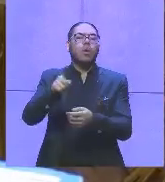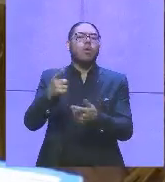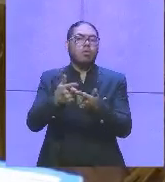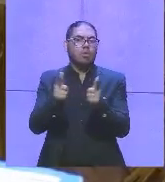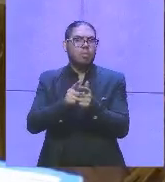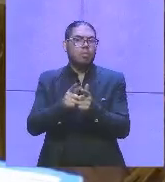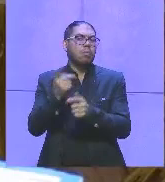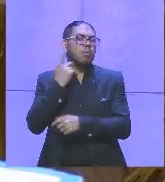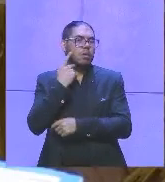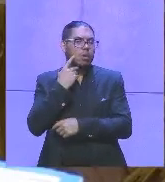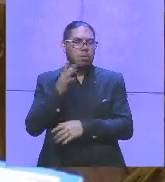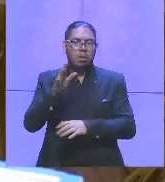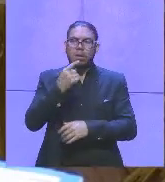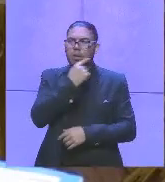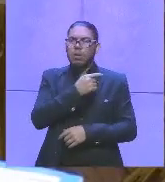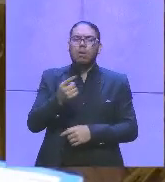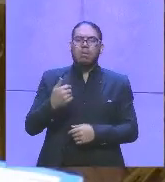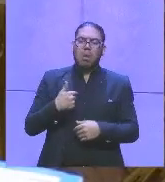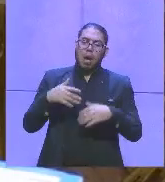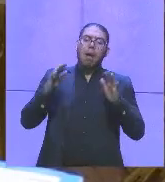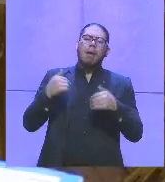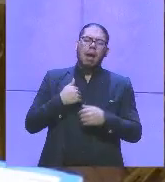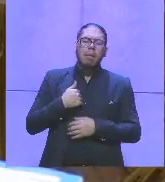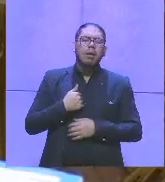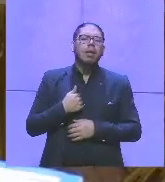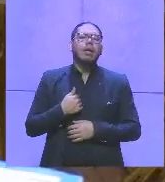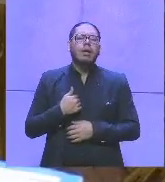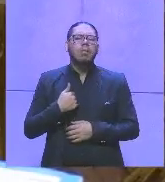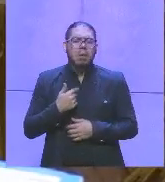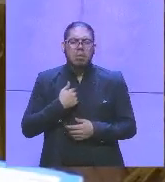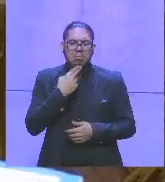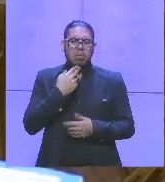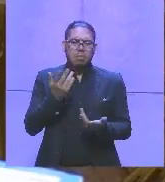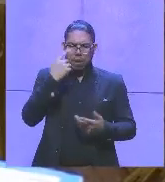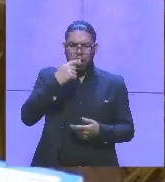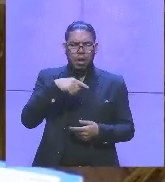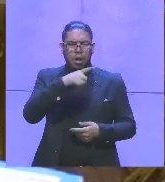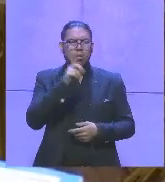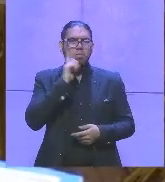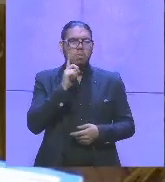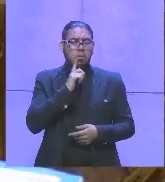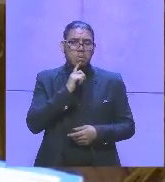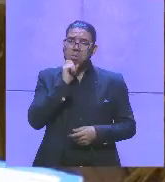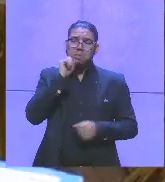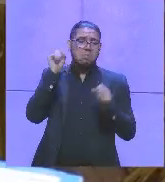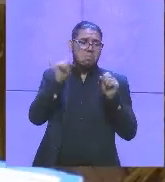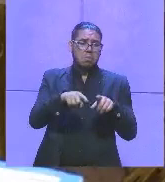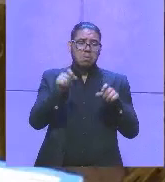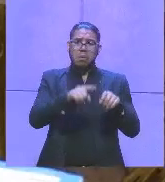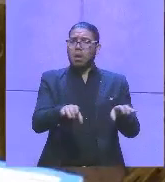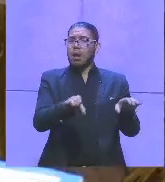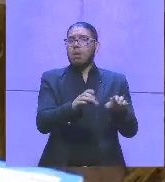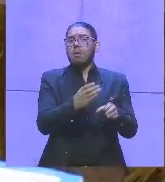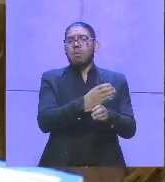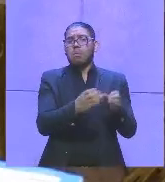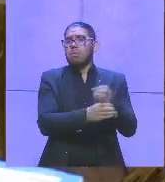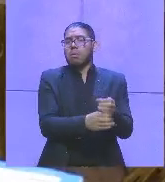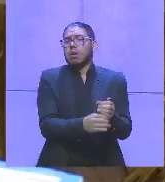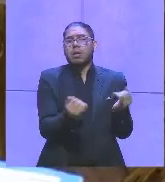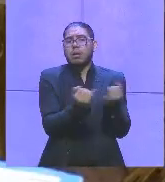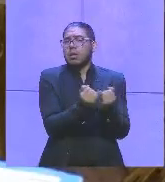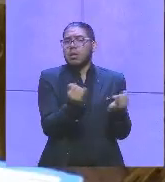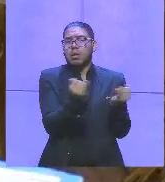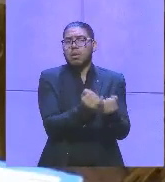pero a mí de qué me ha servido que haya más mujeres en espacios públicos. Yo veo que las cosas no han cambiado. Yo creo que lo primero que hay que decir es